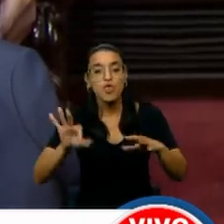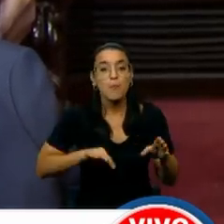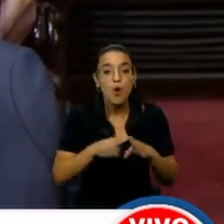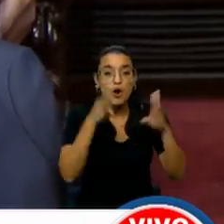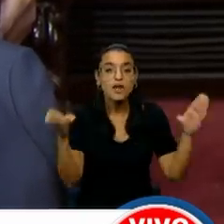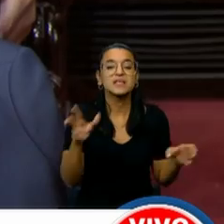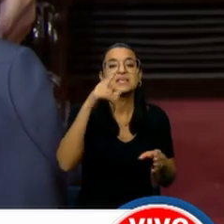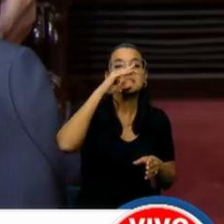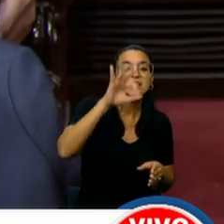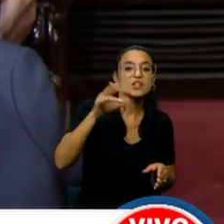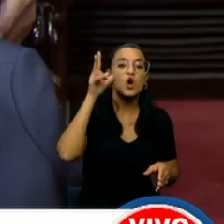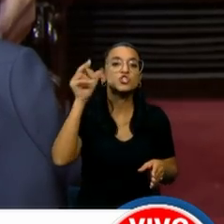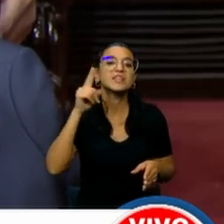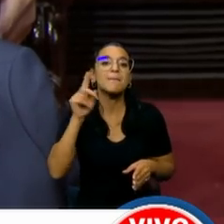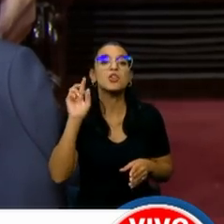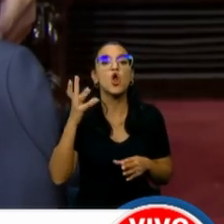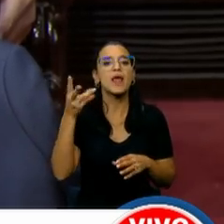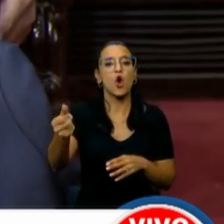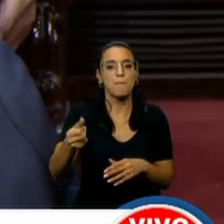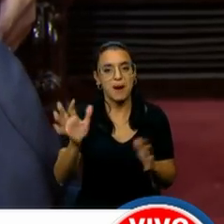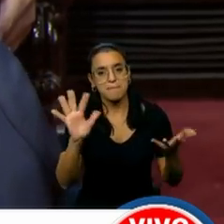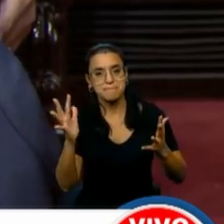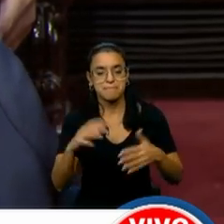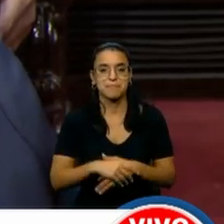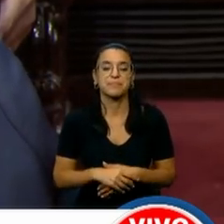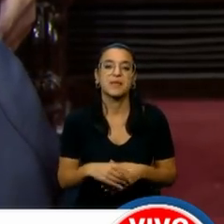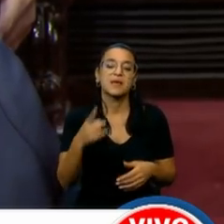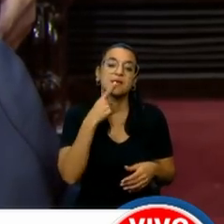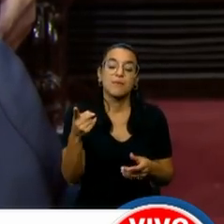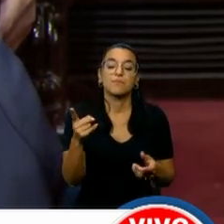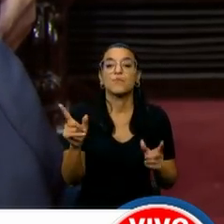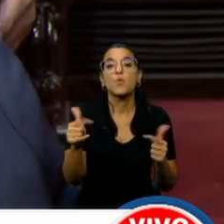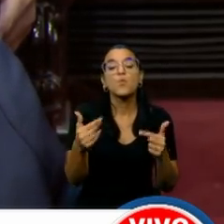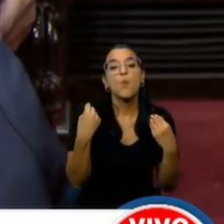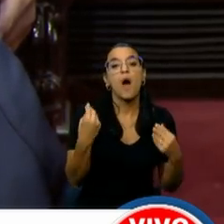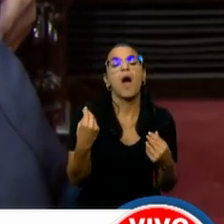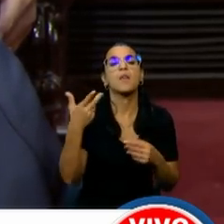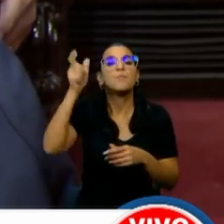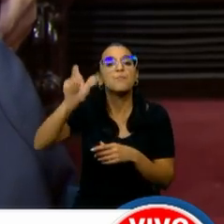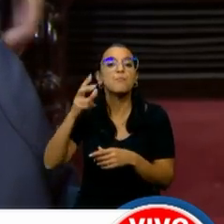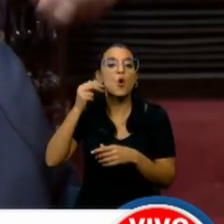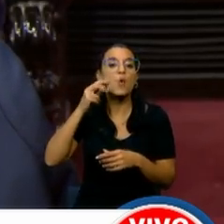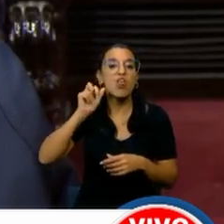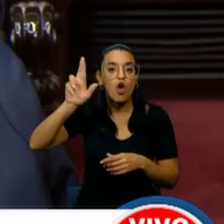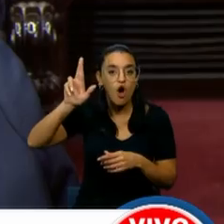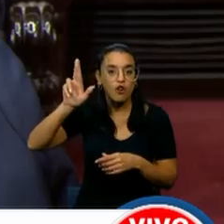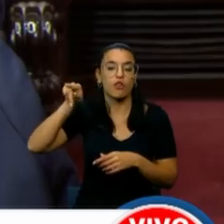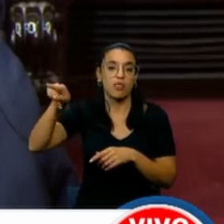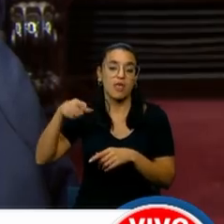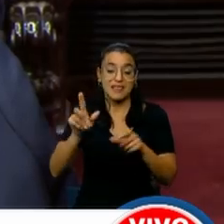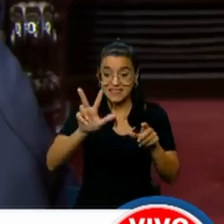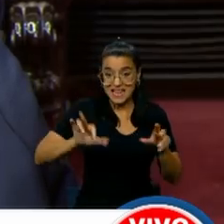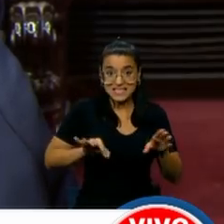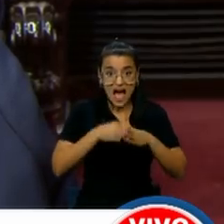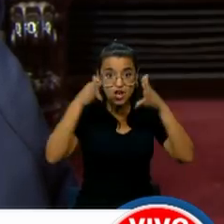entre 70 y 80 mil dólares el caso más paradigmático es del procurador general de la nación en tres años